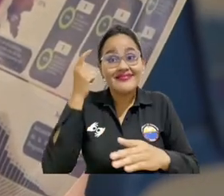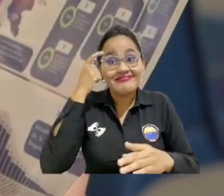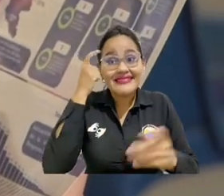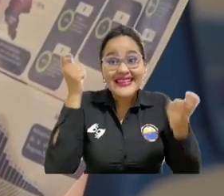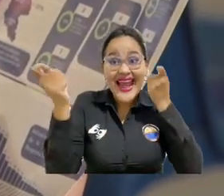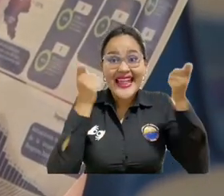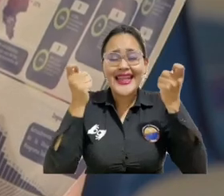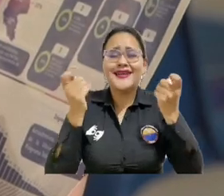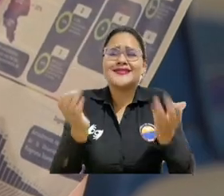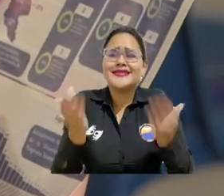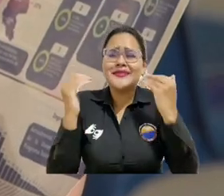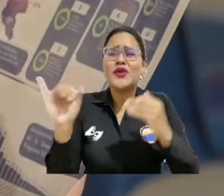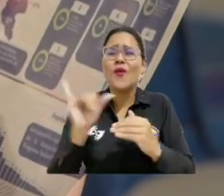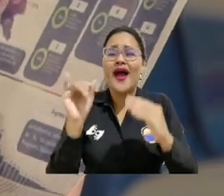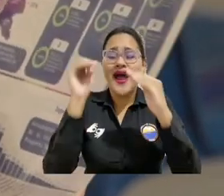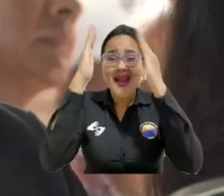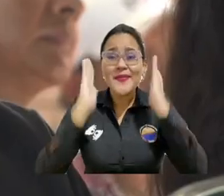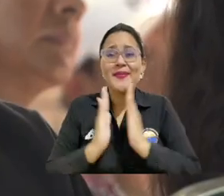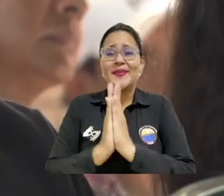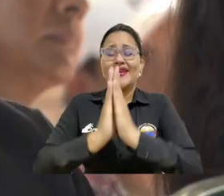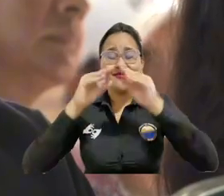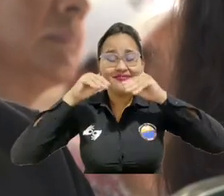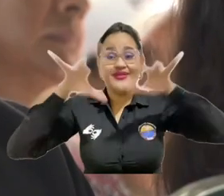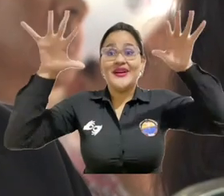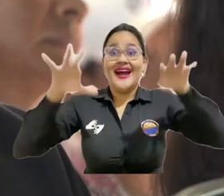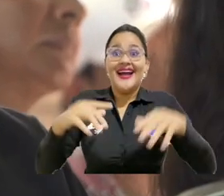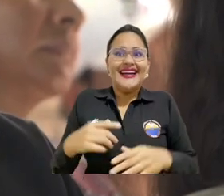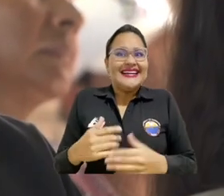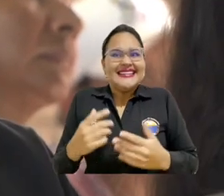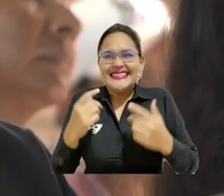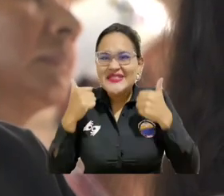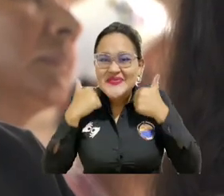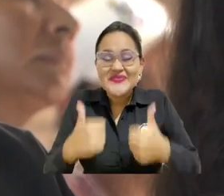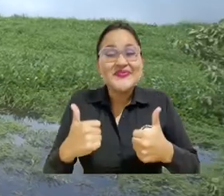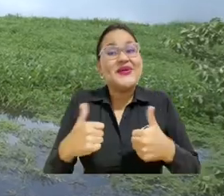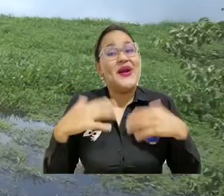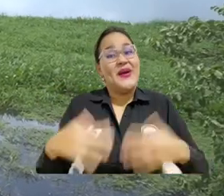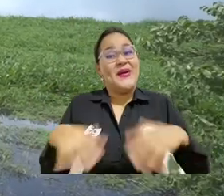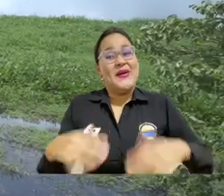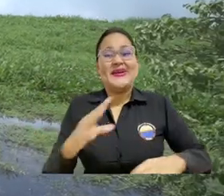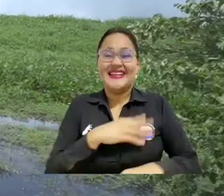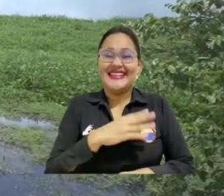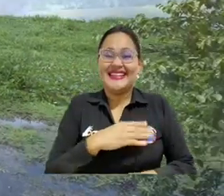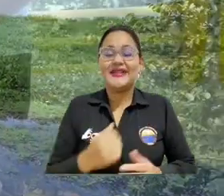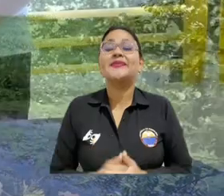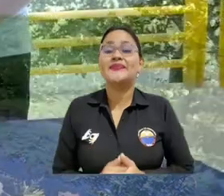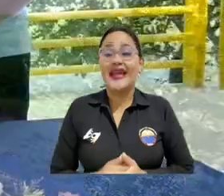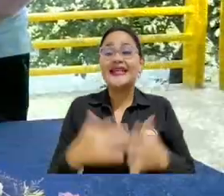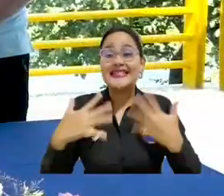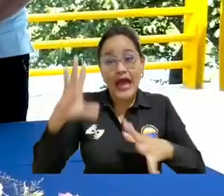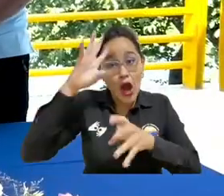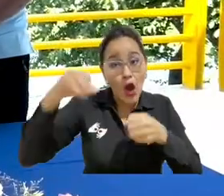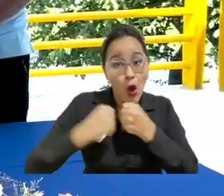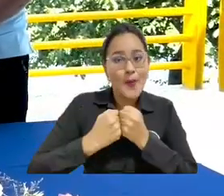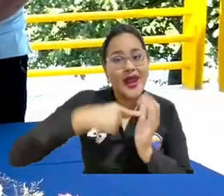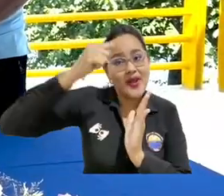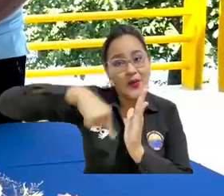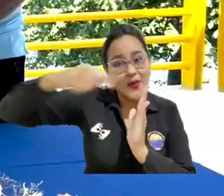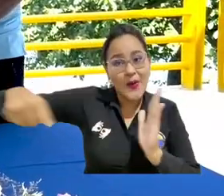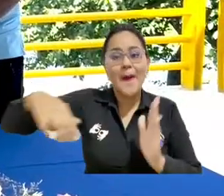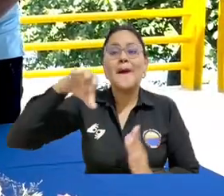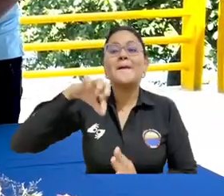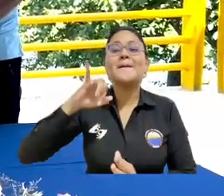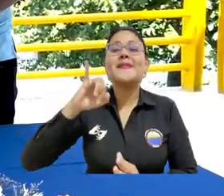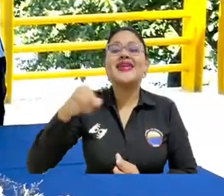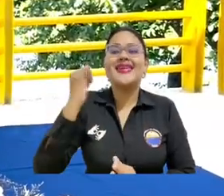les apareció la Virgen a todos los jóvenes que están en nuestra institución de aquí en adelante. Con la firma del convenio en Pijiño